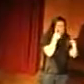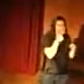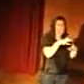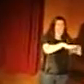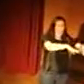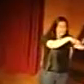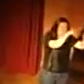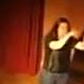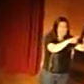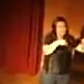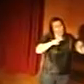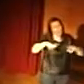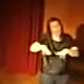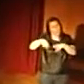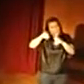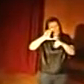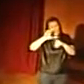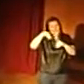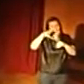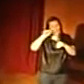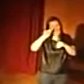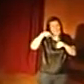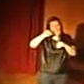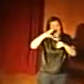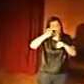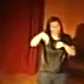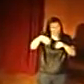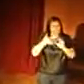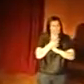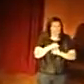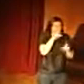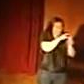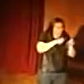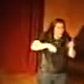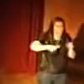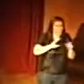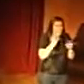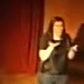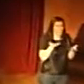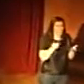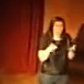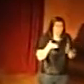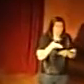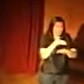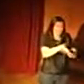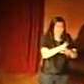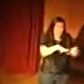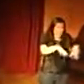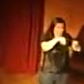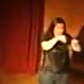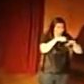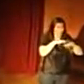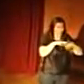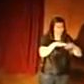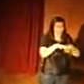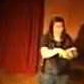Encarnación tal como era no quiero decir y por supuesto figuras cortejos personajes que se acercan al palacio y que justifican y